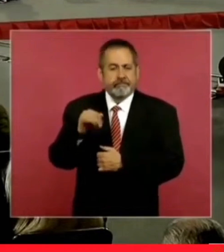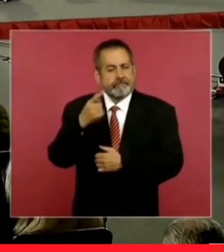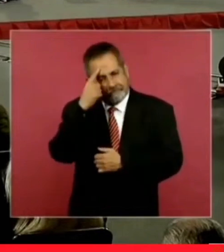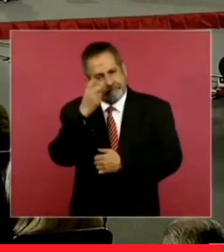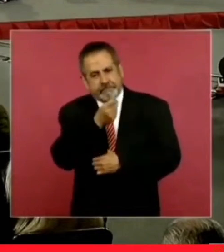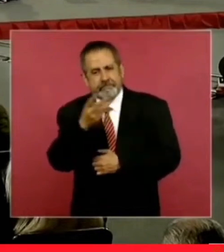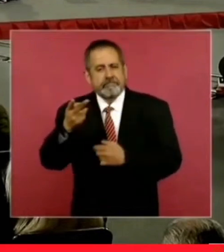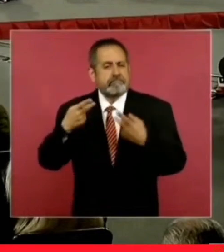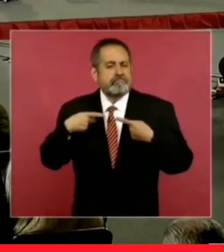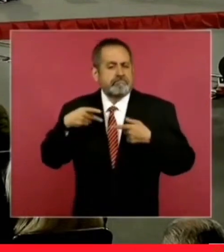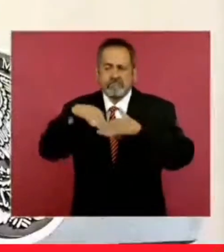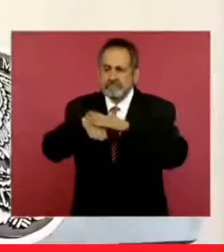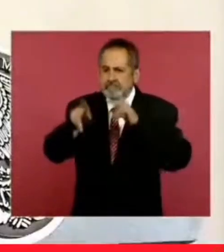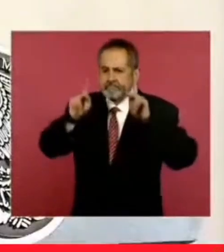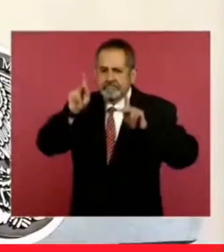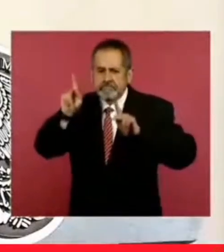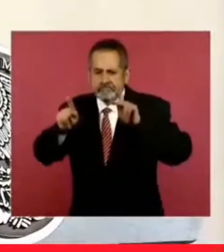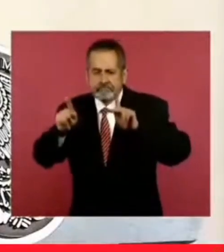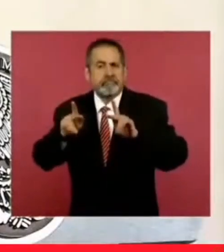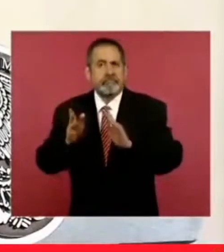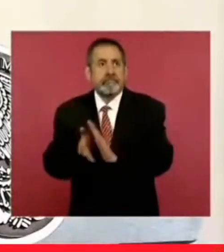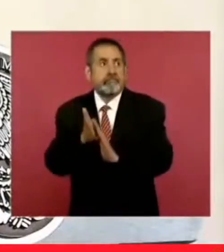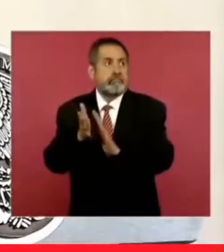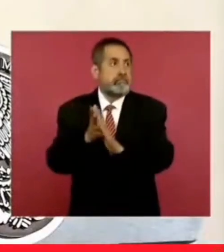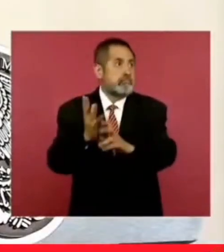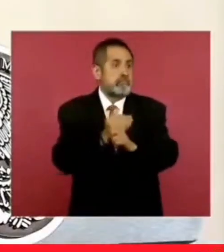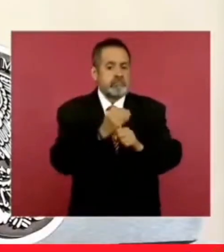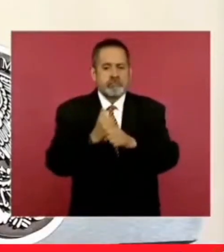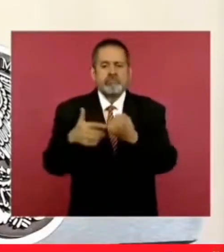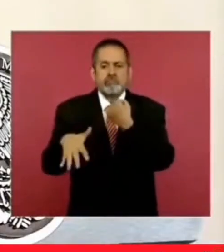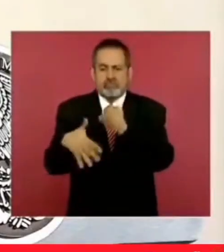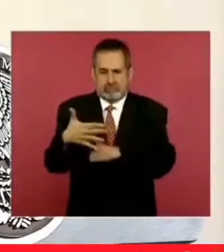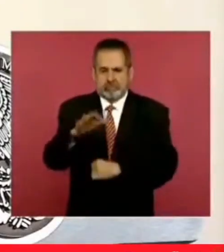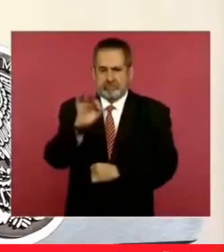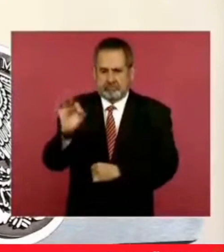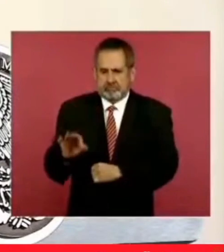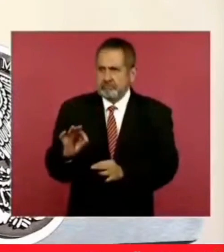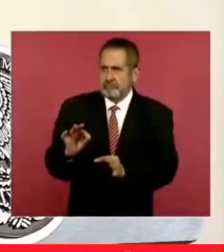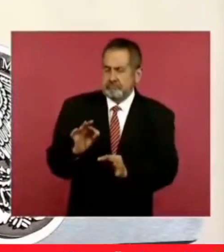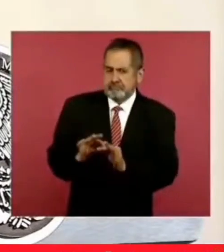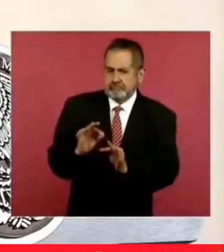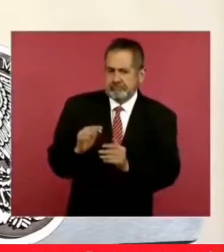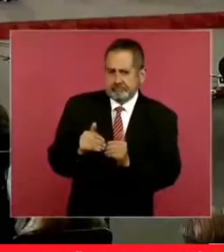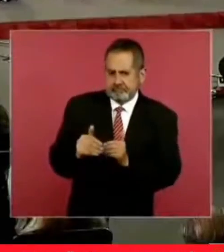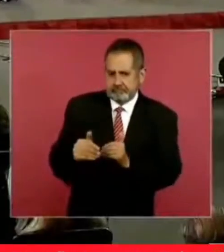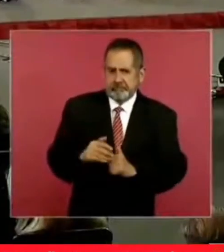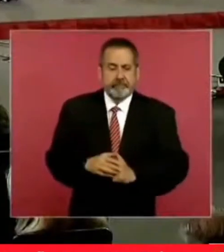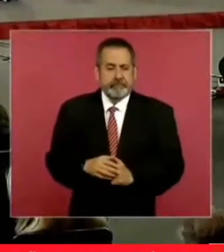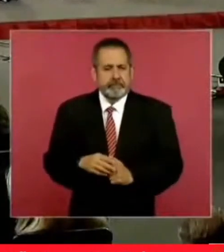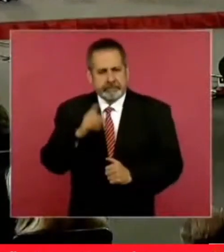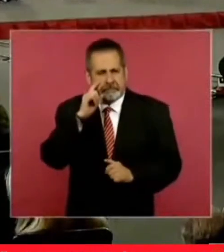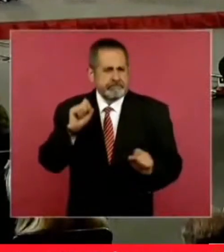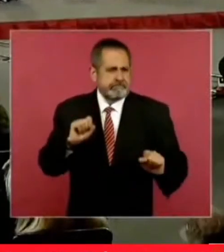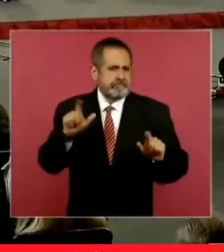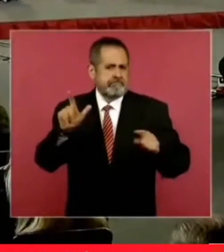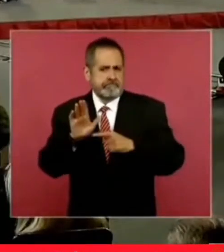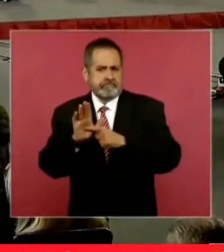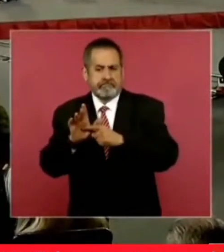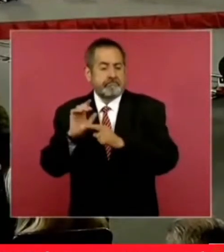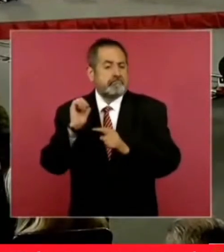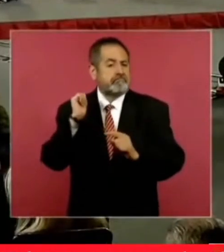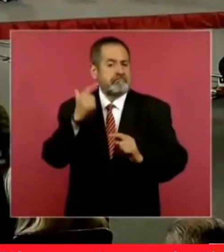tenemos un 15 por ciento del avance y la que sigue siempre tratamos de presentarles algún hallazgo